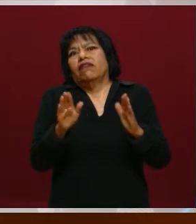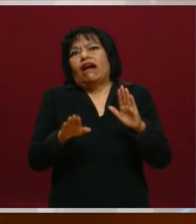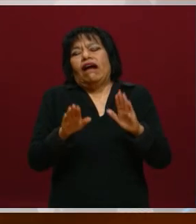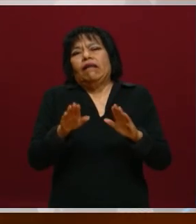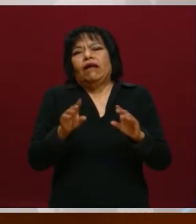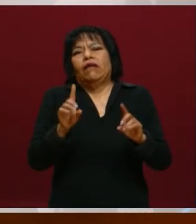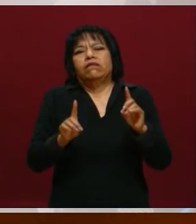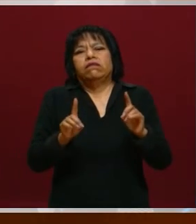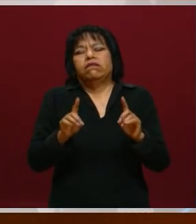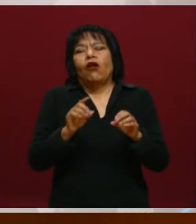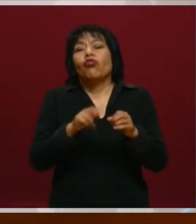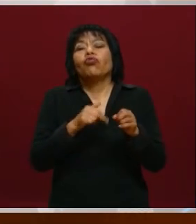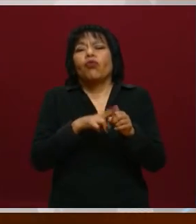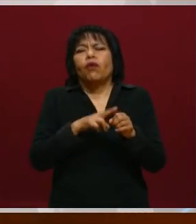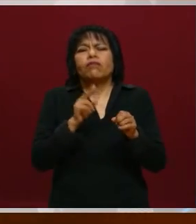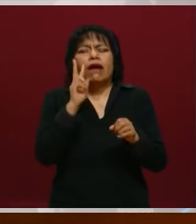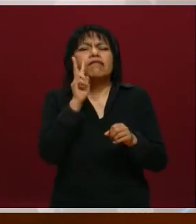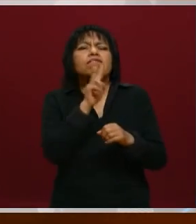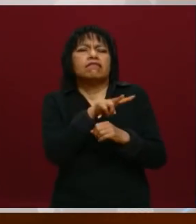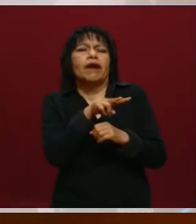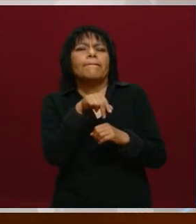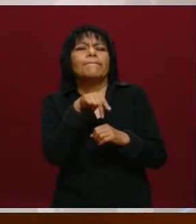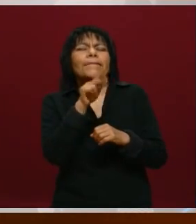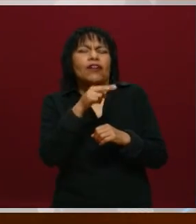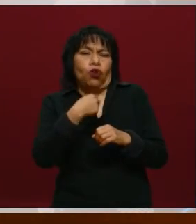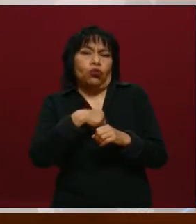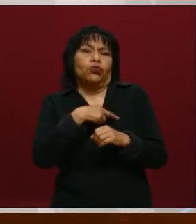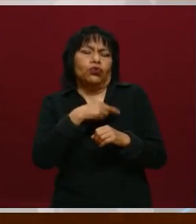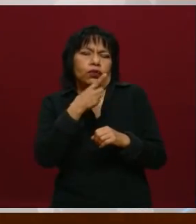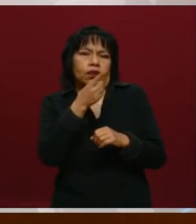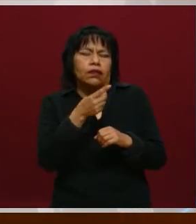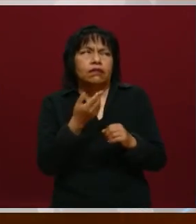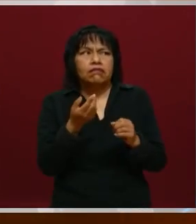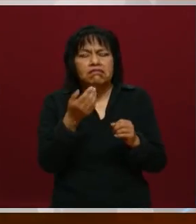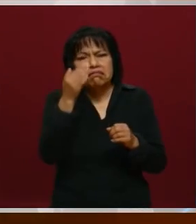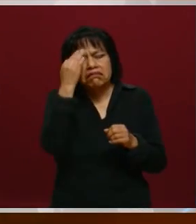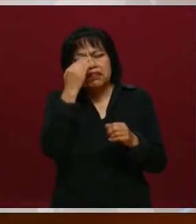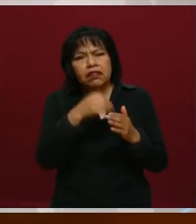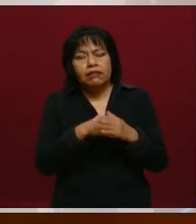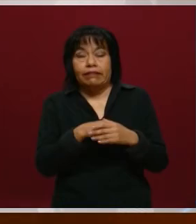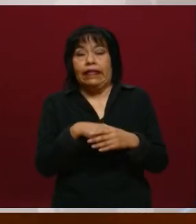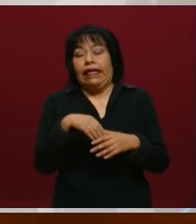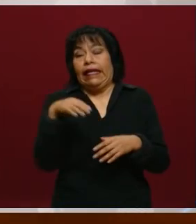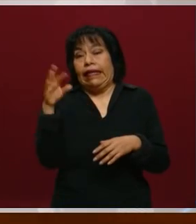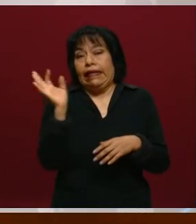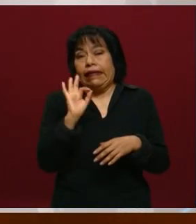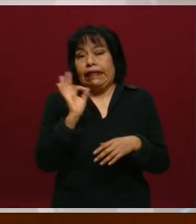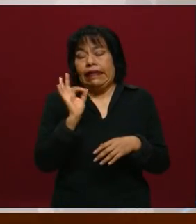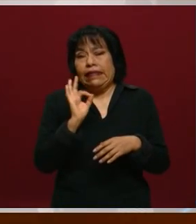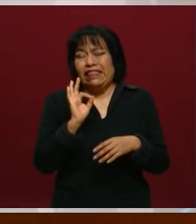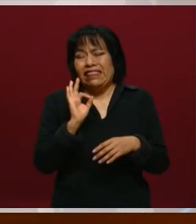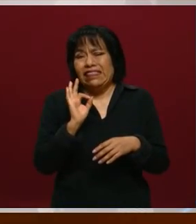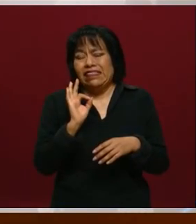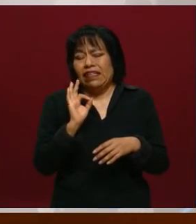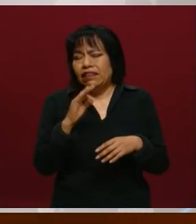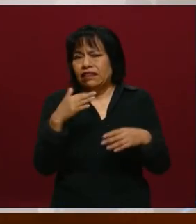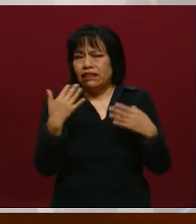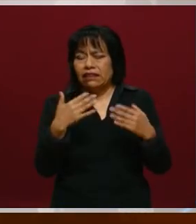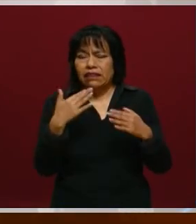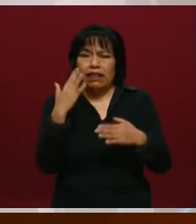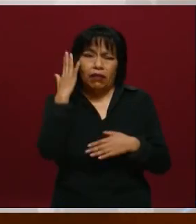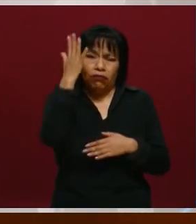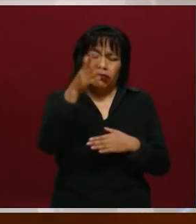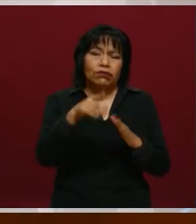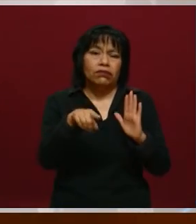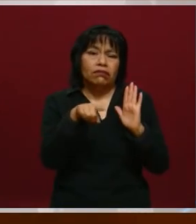como normales y que nosotros tenemos que ser bueno pues probablemente han traído consecuencias negativas y